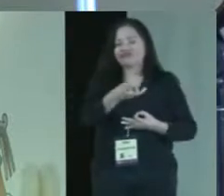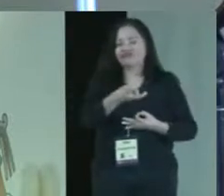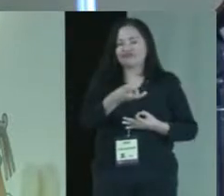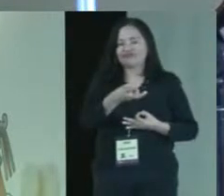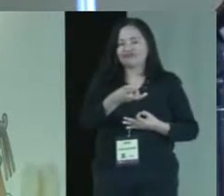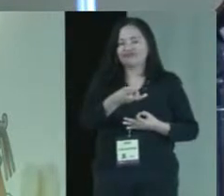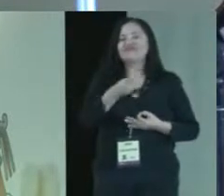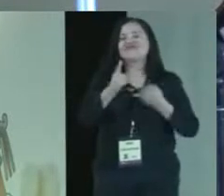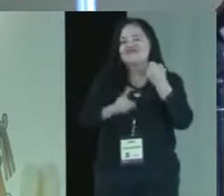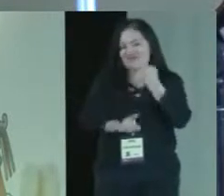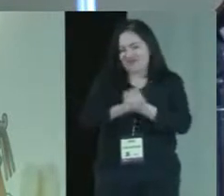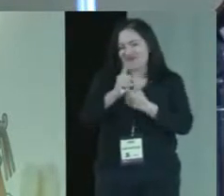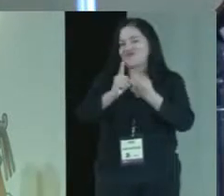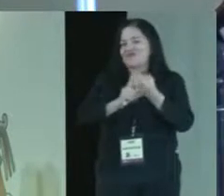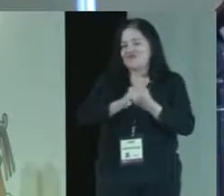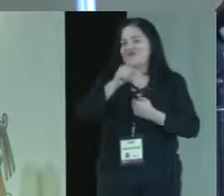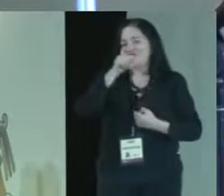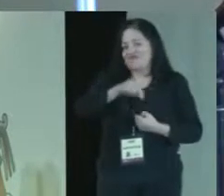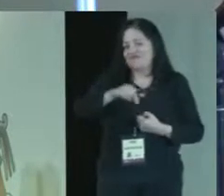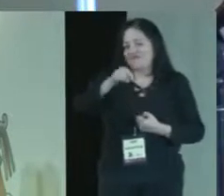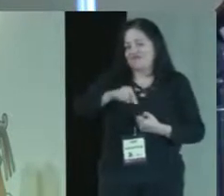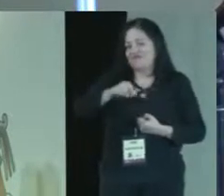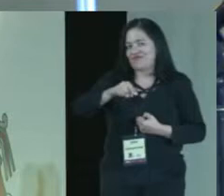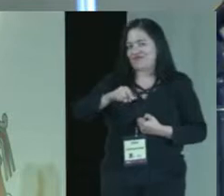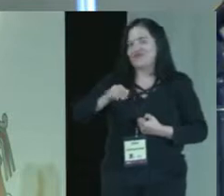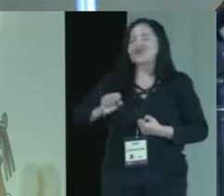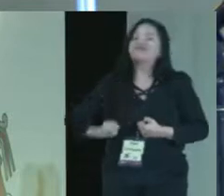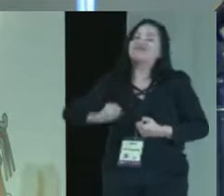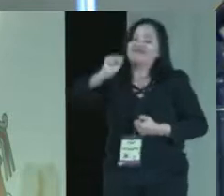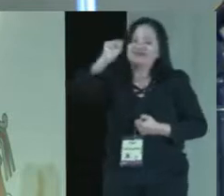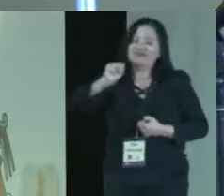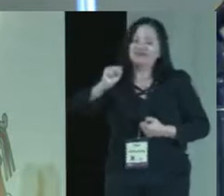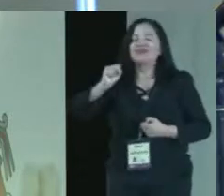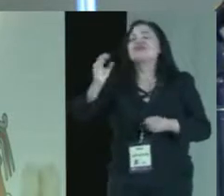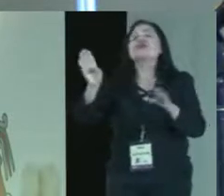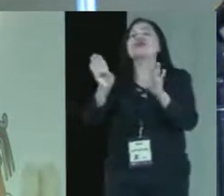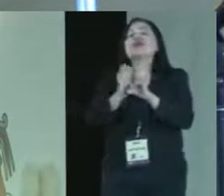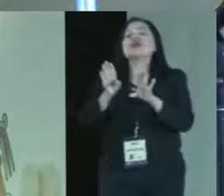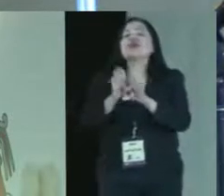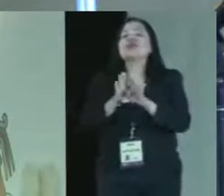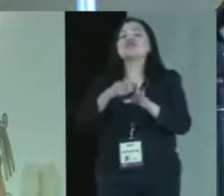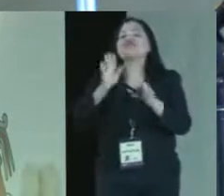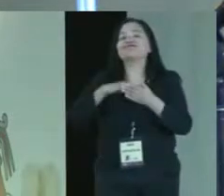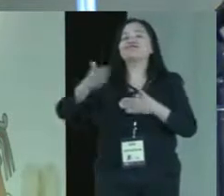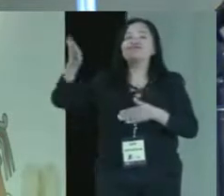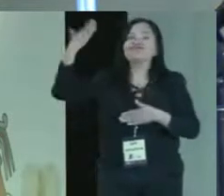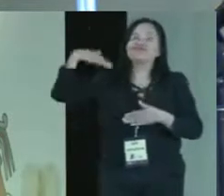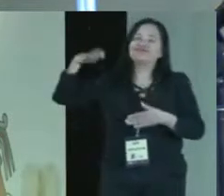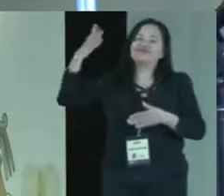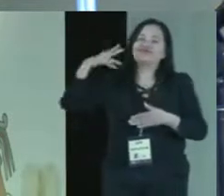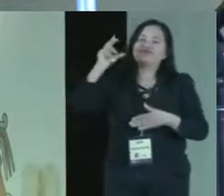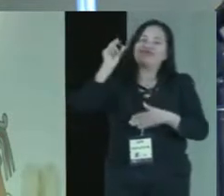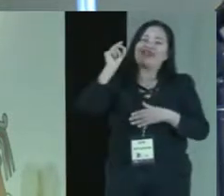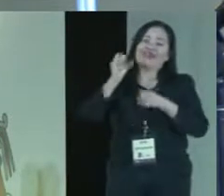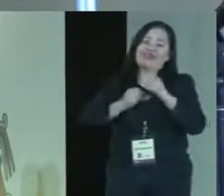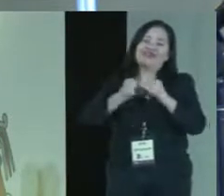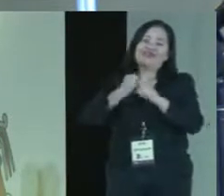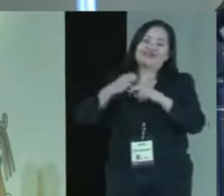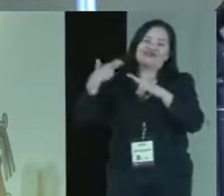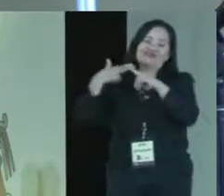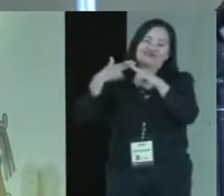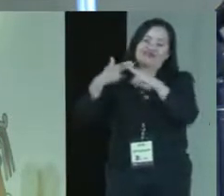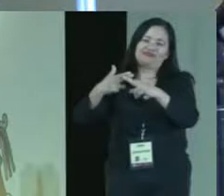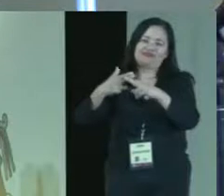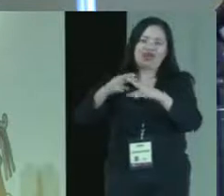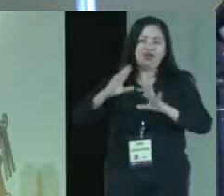parte de la problemática del sindicalismo actual y se construyeron en 30 años de neoliberalismo. No